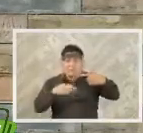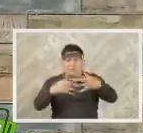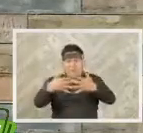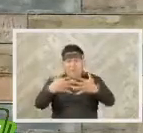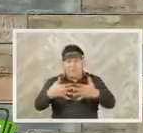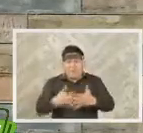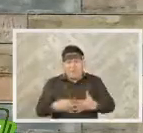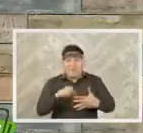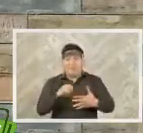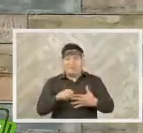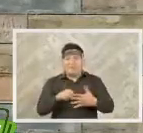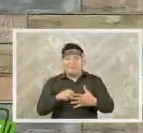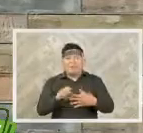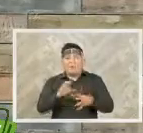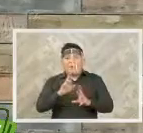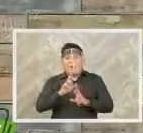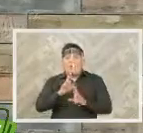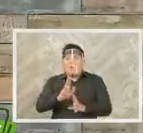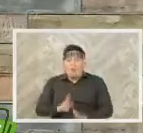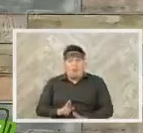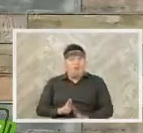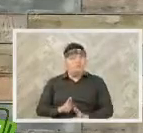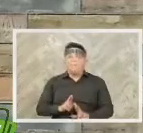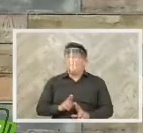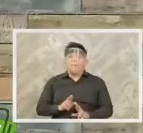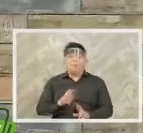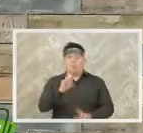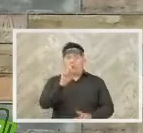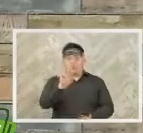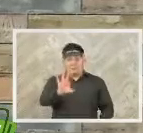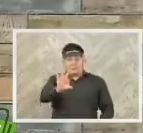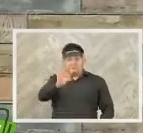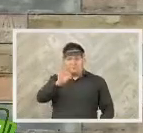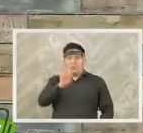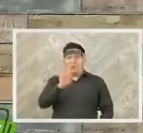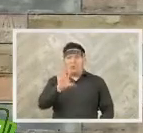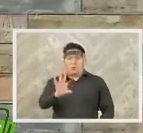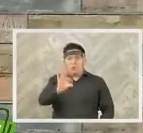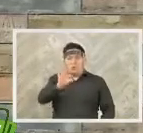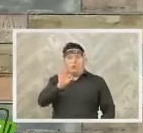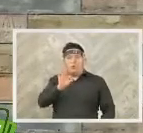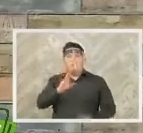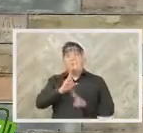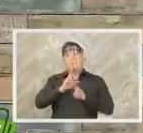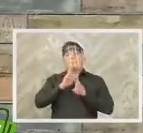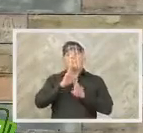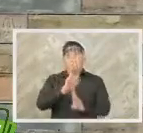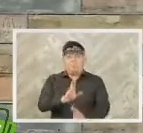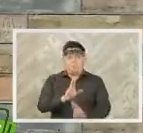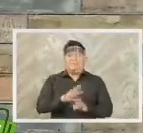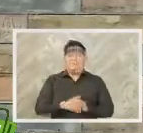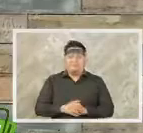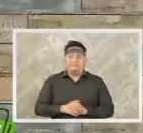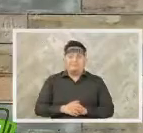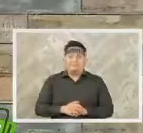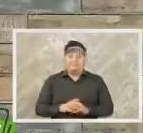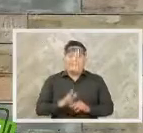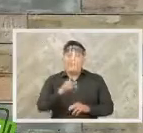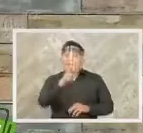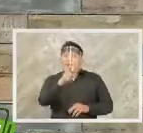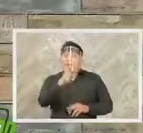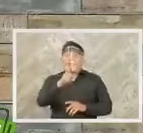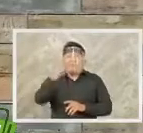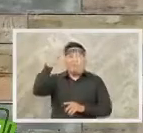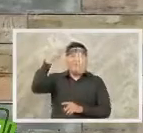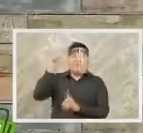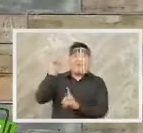estará con nuestro moderador, no se preocupe, la estaremos respondiendo también en los comentarios, o si usted así lo prefiere, nos deja su correo electrónico y de